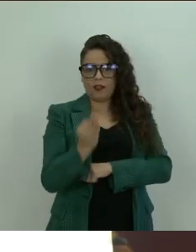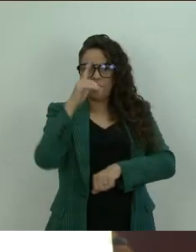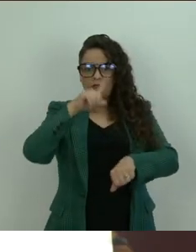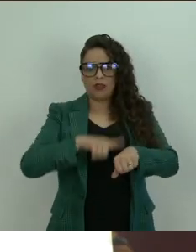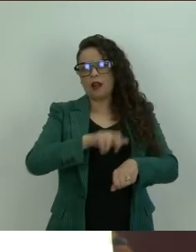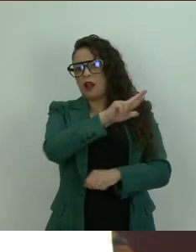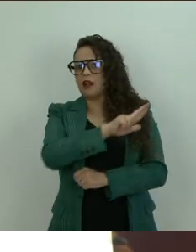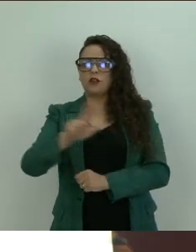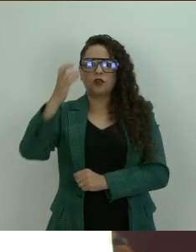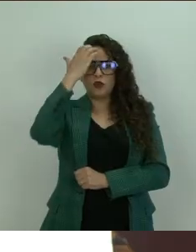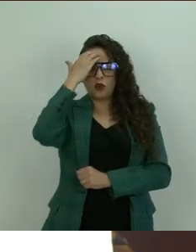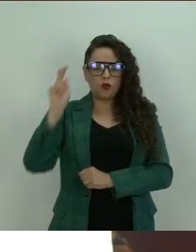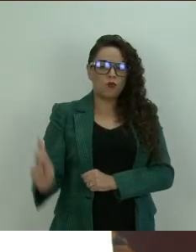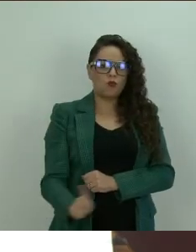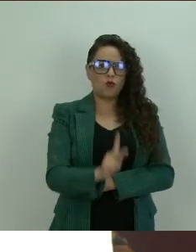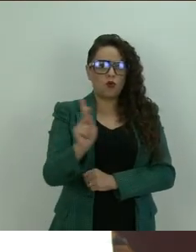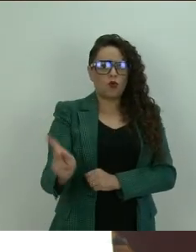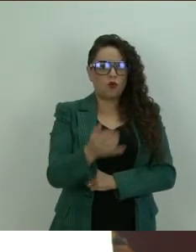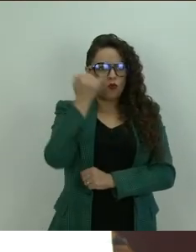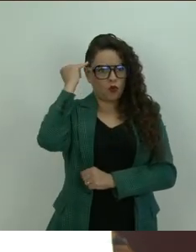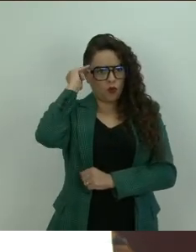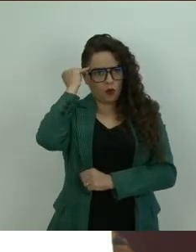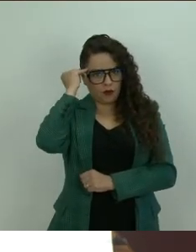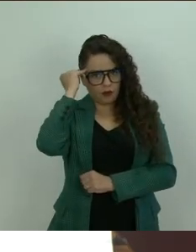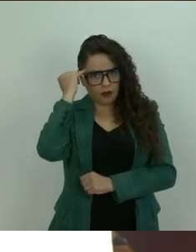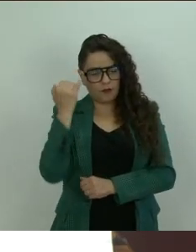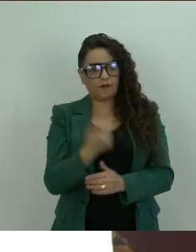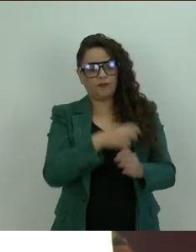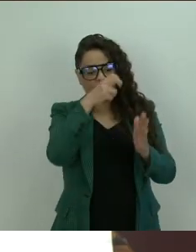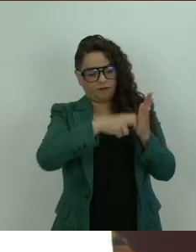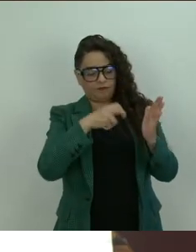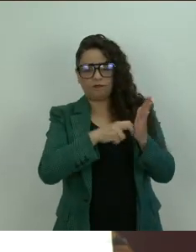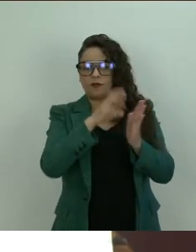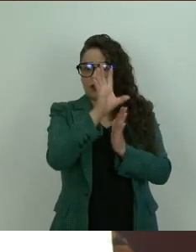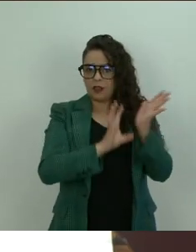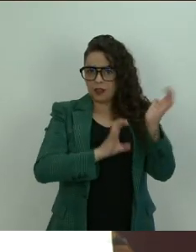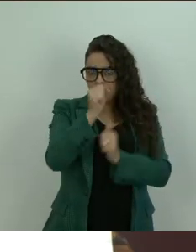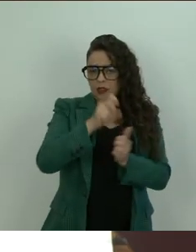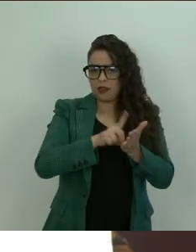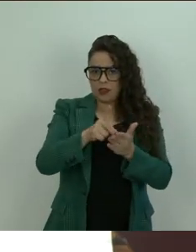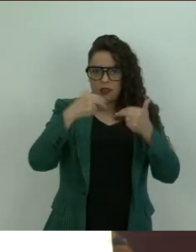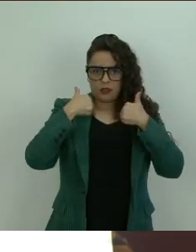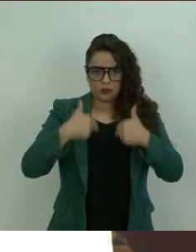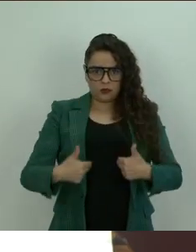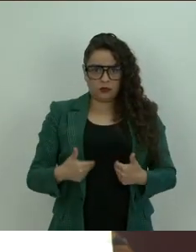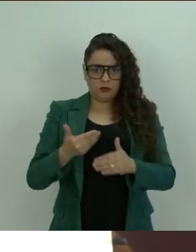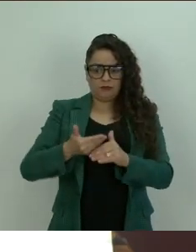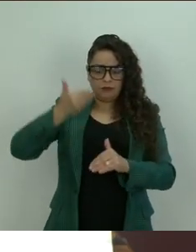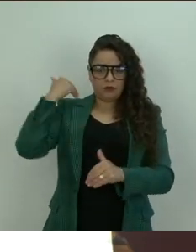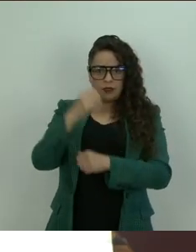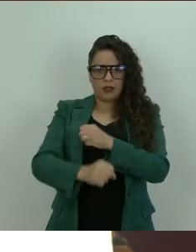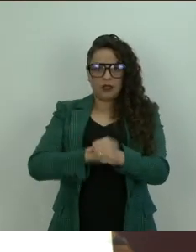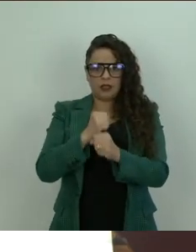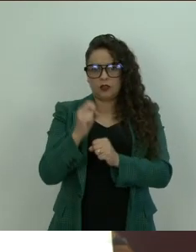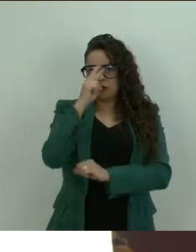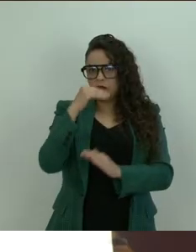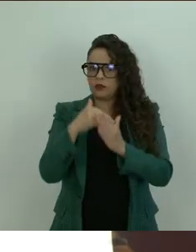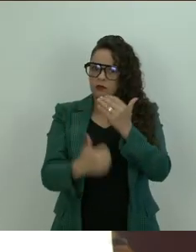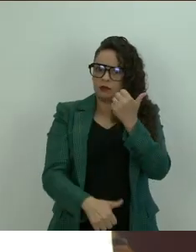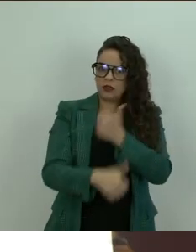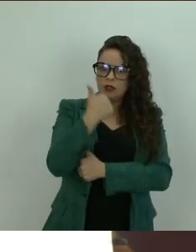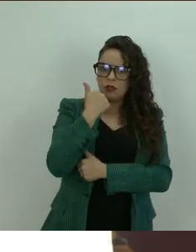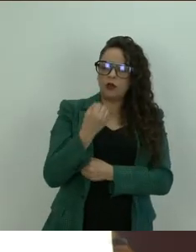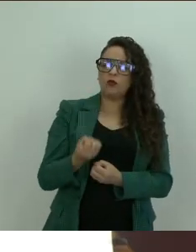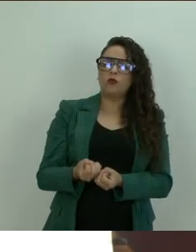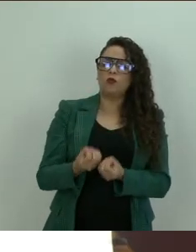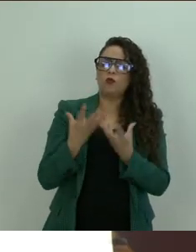pueblos indígenas. Por su parte, la reforma constitucional en materia de derechos humanos de 2011 hizo que los grupos históricamente marginados o discriminados